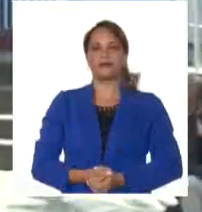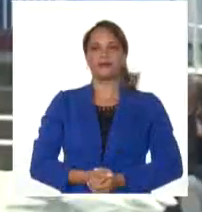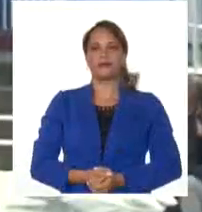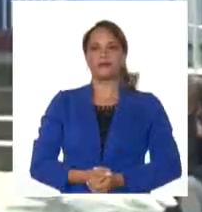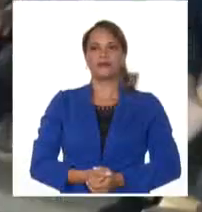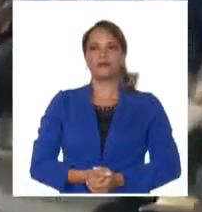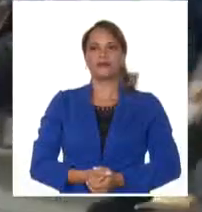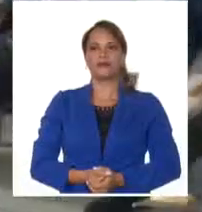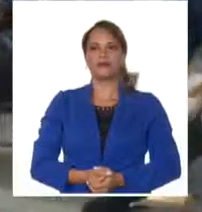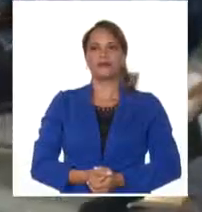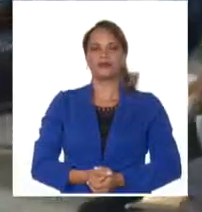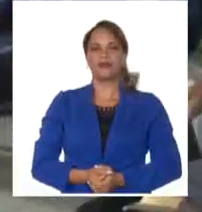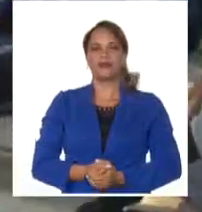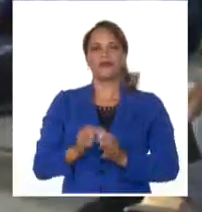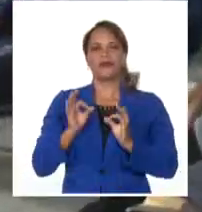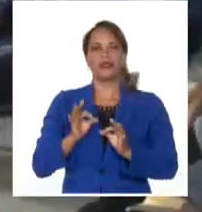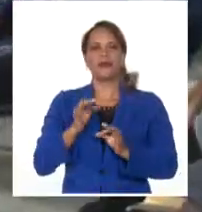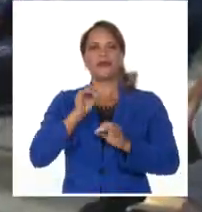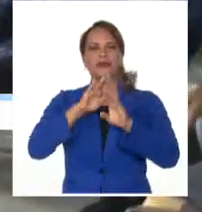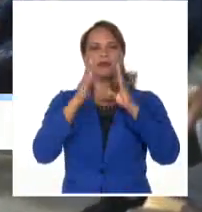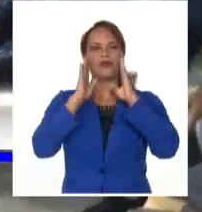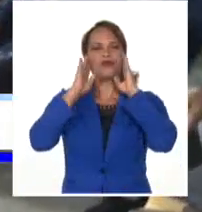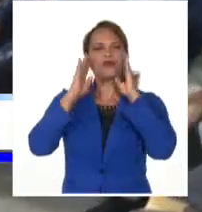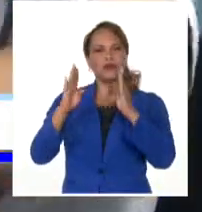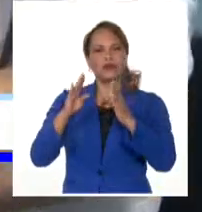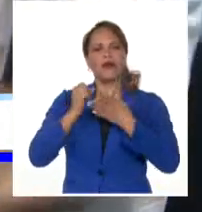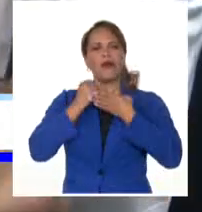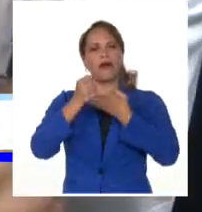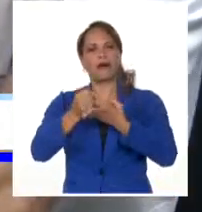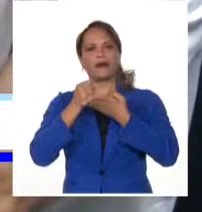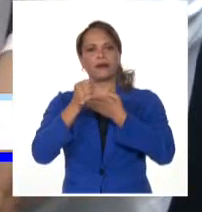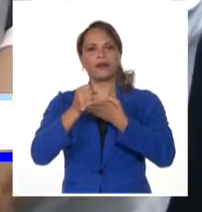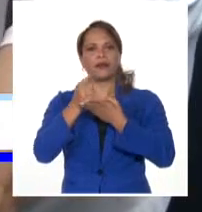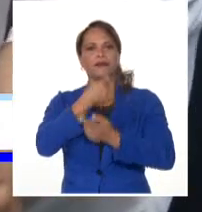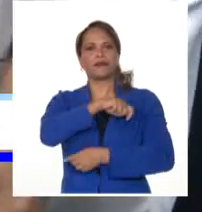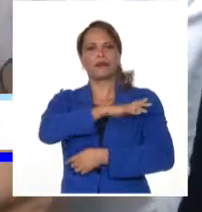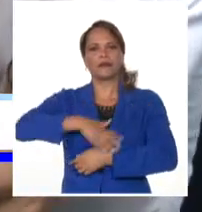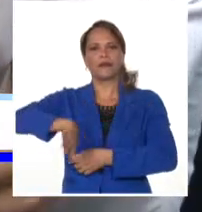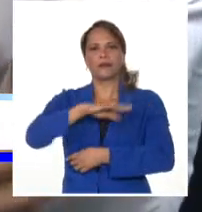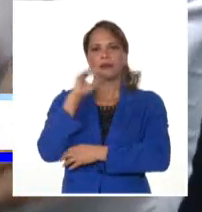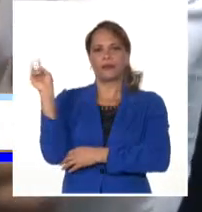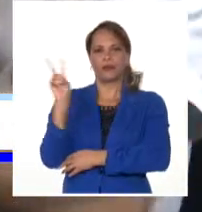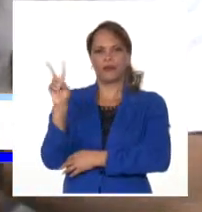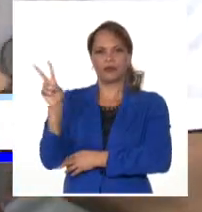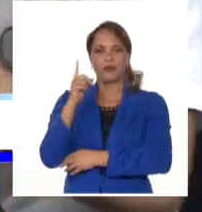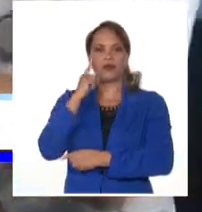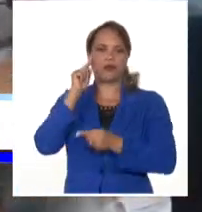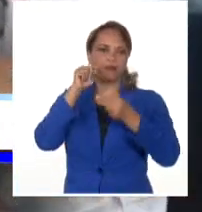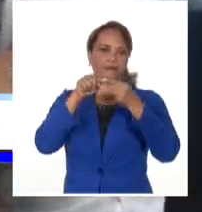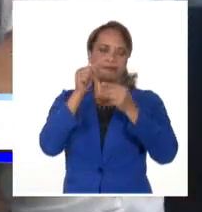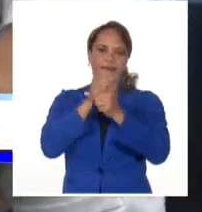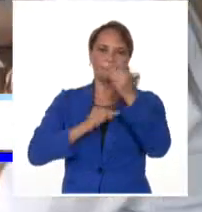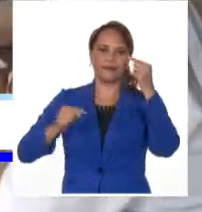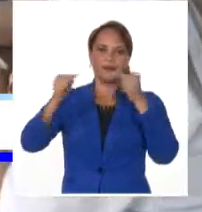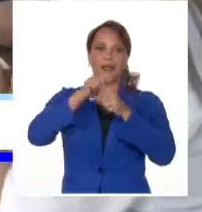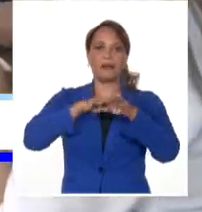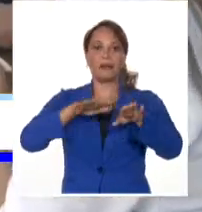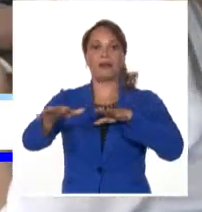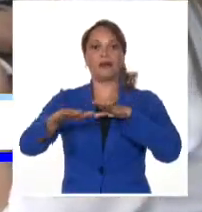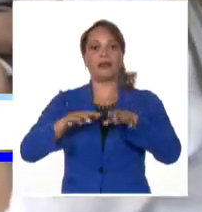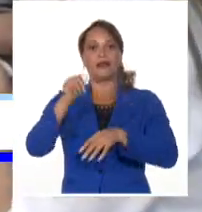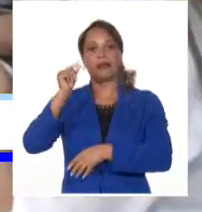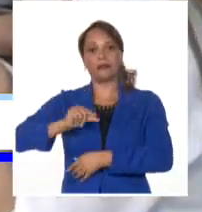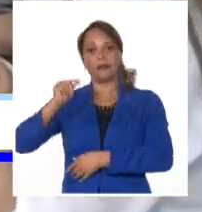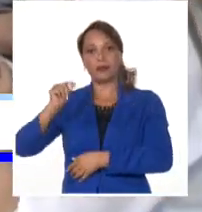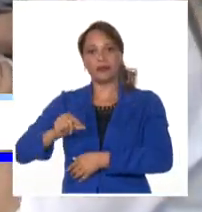Basada en los principios fundacionales enfocados en brindarle la mejor atención al pueblo venezolano, preparar el relevo y cuidar la tropa,